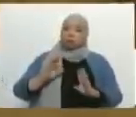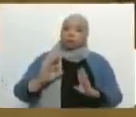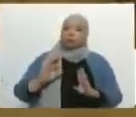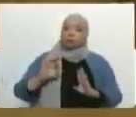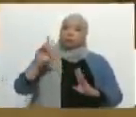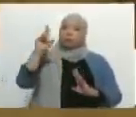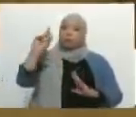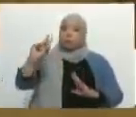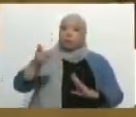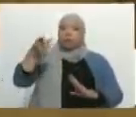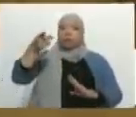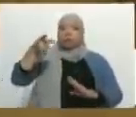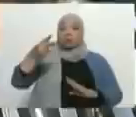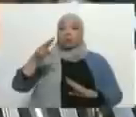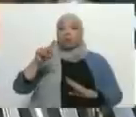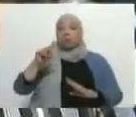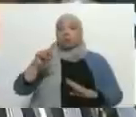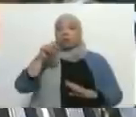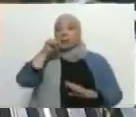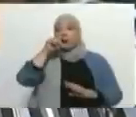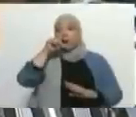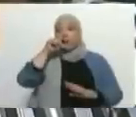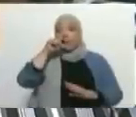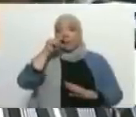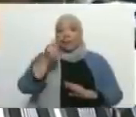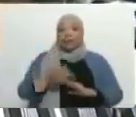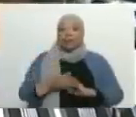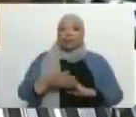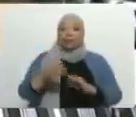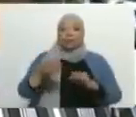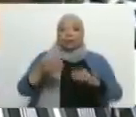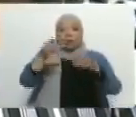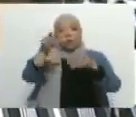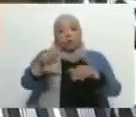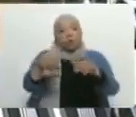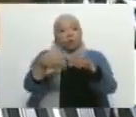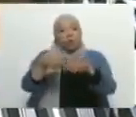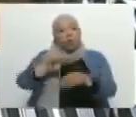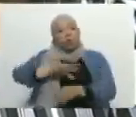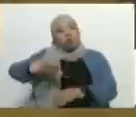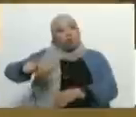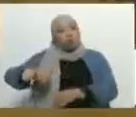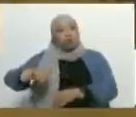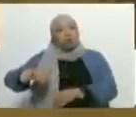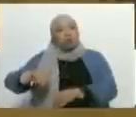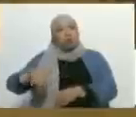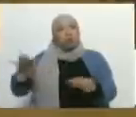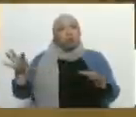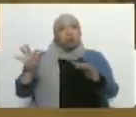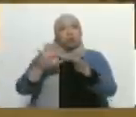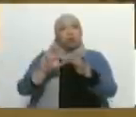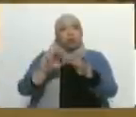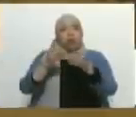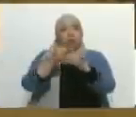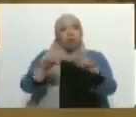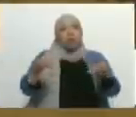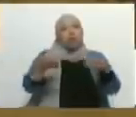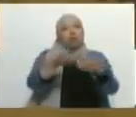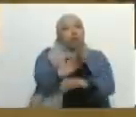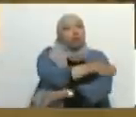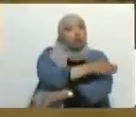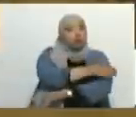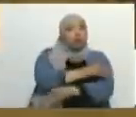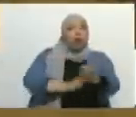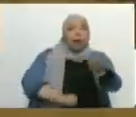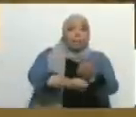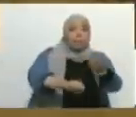la segunda, porque este es un burgomaestre al cual nosotros, desde la Alianza Democrática,